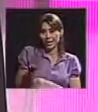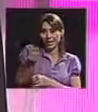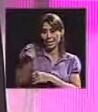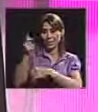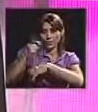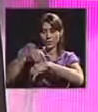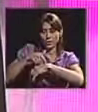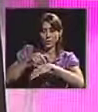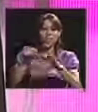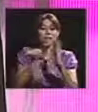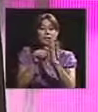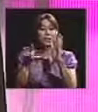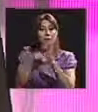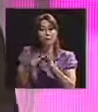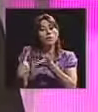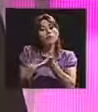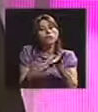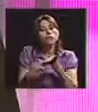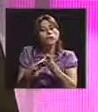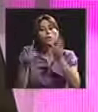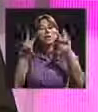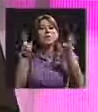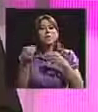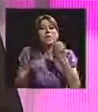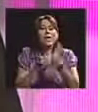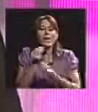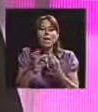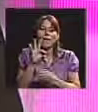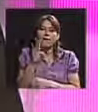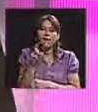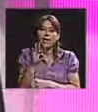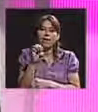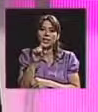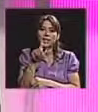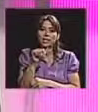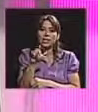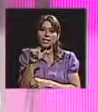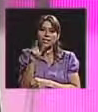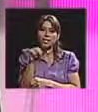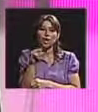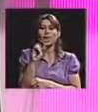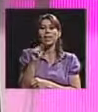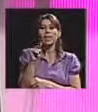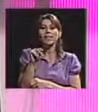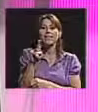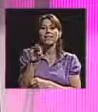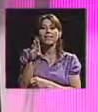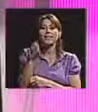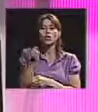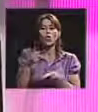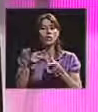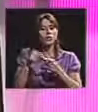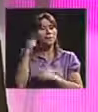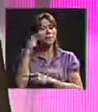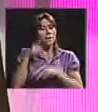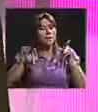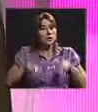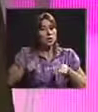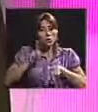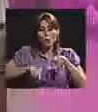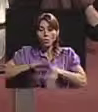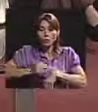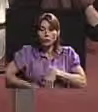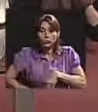Recientemente en la Asamblea Legislativa se ha discutido el tema de fertilización in vitro y con él nace una incógnita. ¿Será la infertilidad una discapacidad o